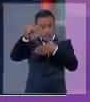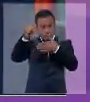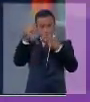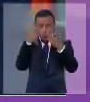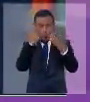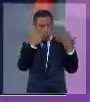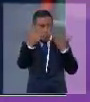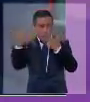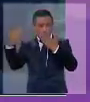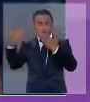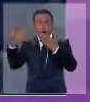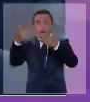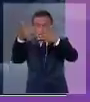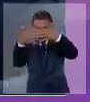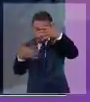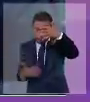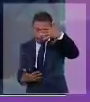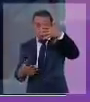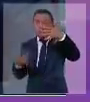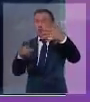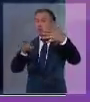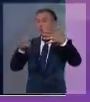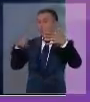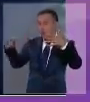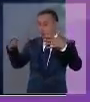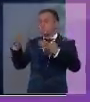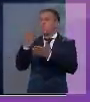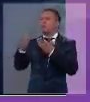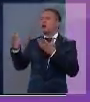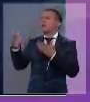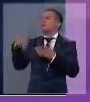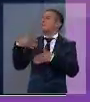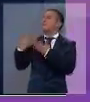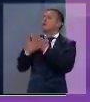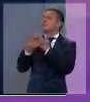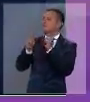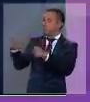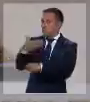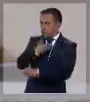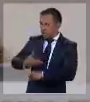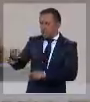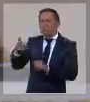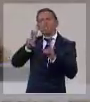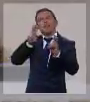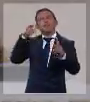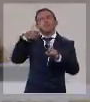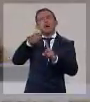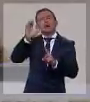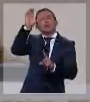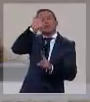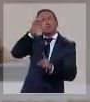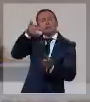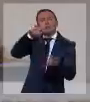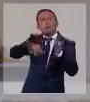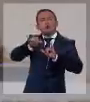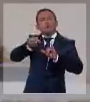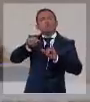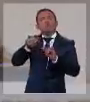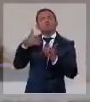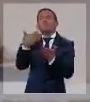educación superior y, digamos, la innovación científica? Dos cosas. Primero, modificar el